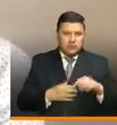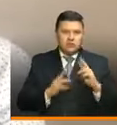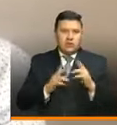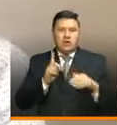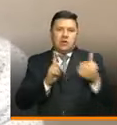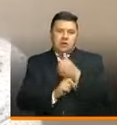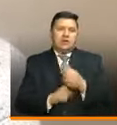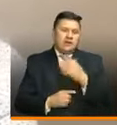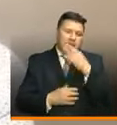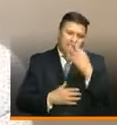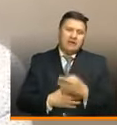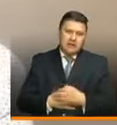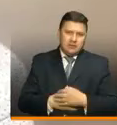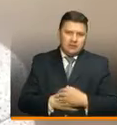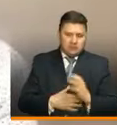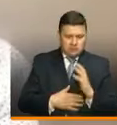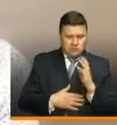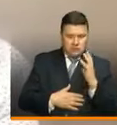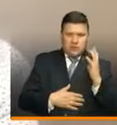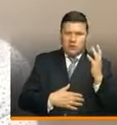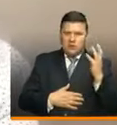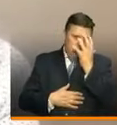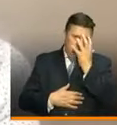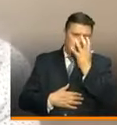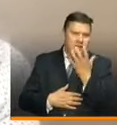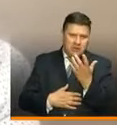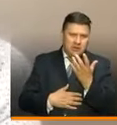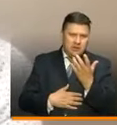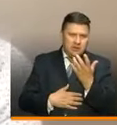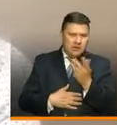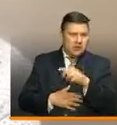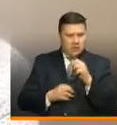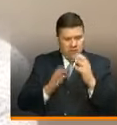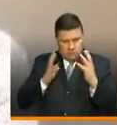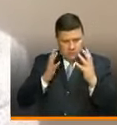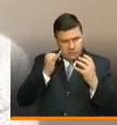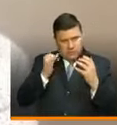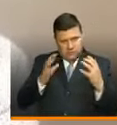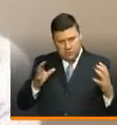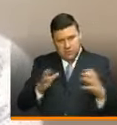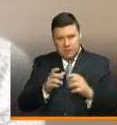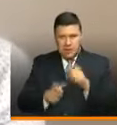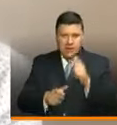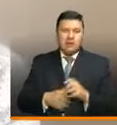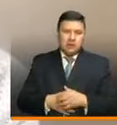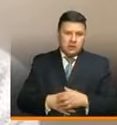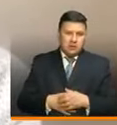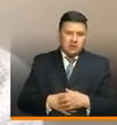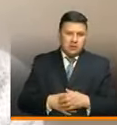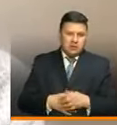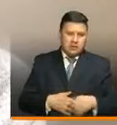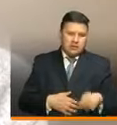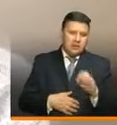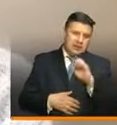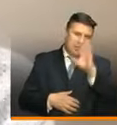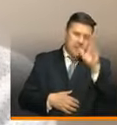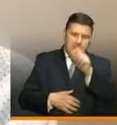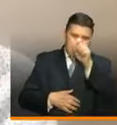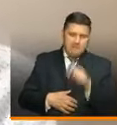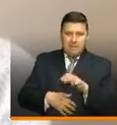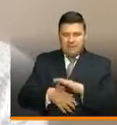lograr verdaderamente poner el producto en el mercado y poner el producto a disposición de los pacientes y a disposición también, por supuesto, del